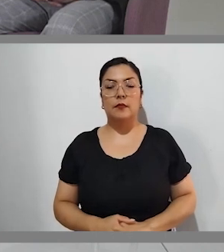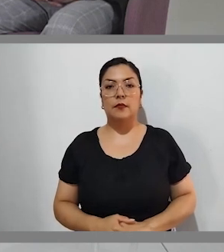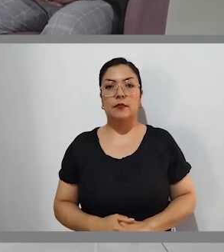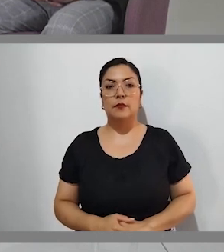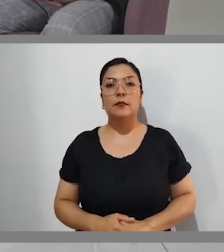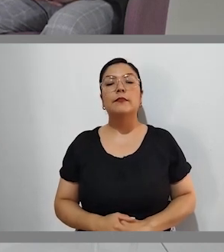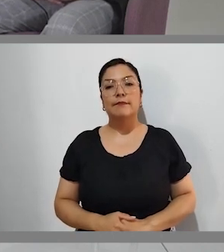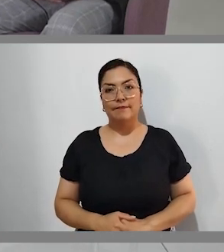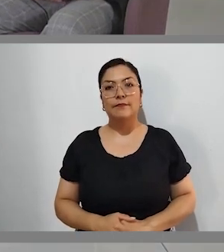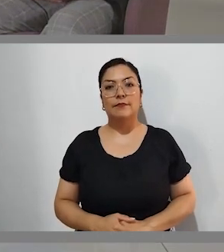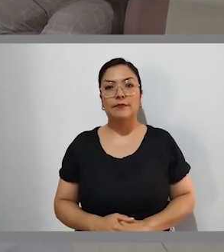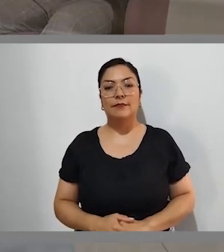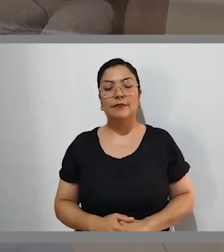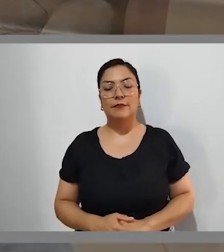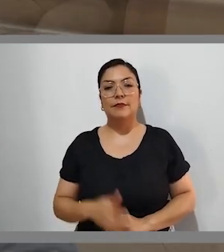Con gusto, consejero.